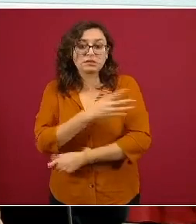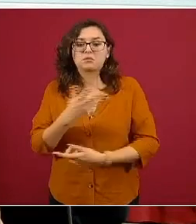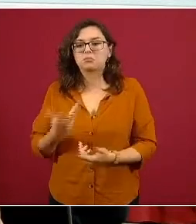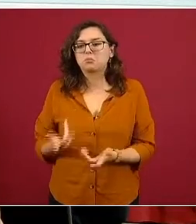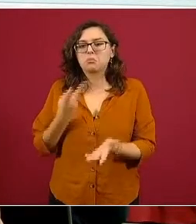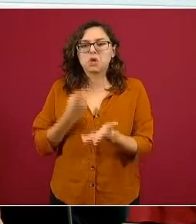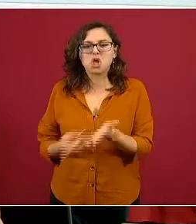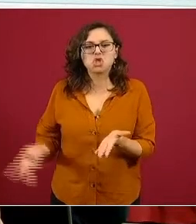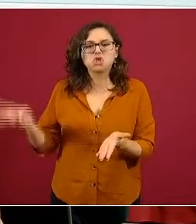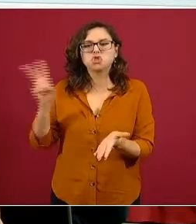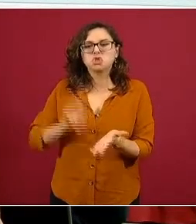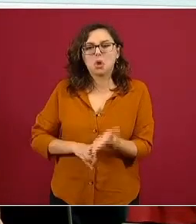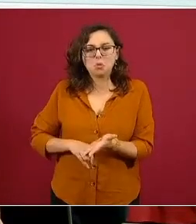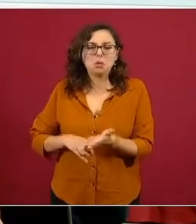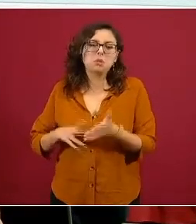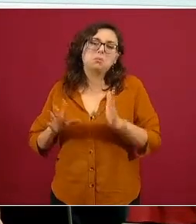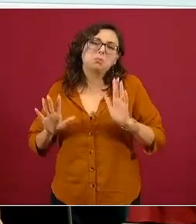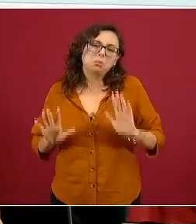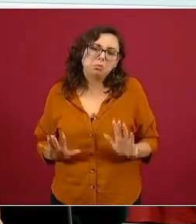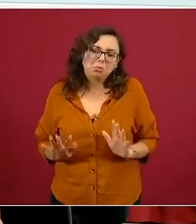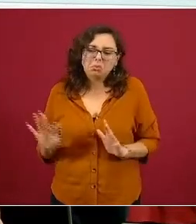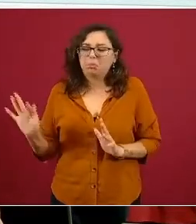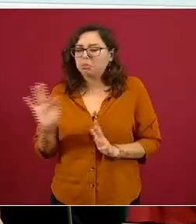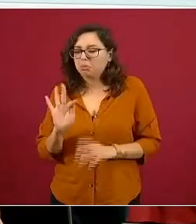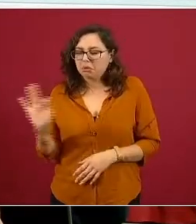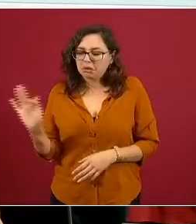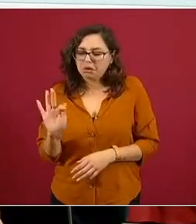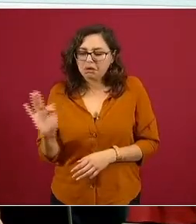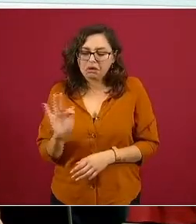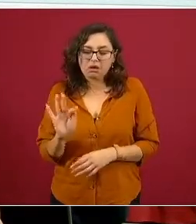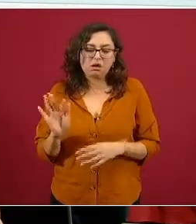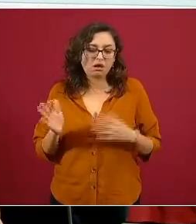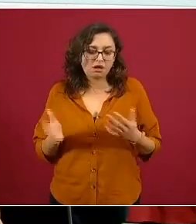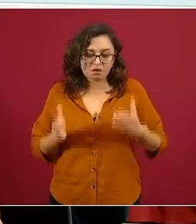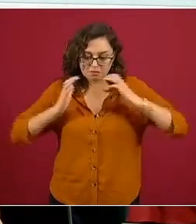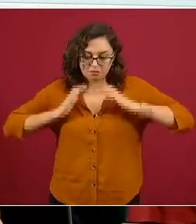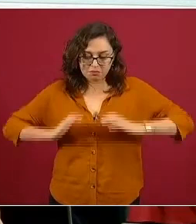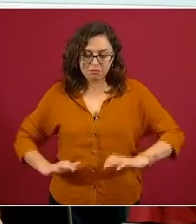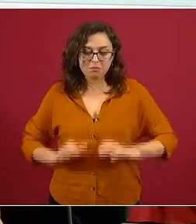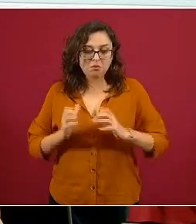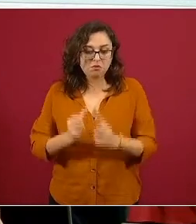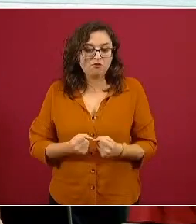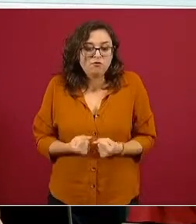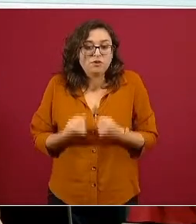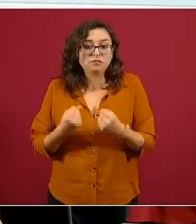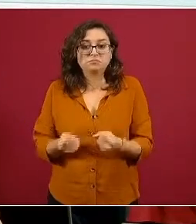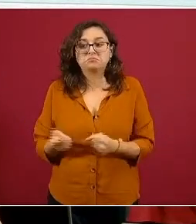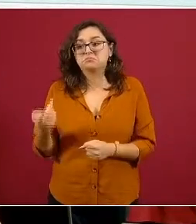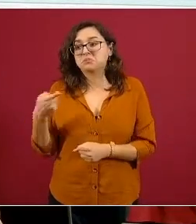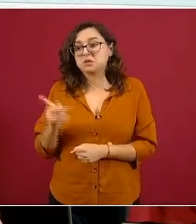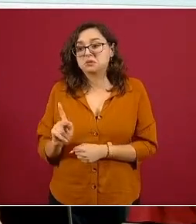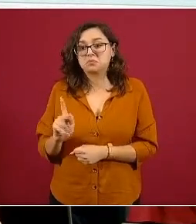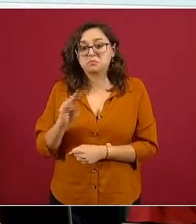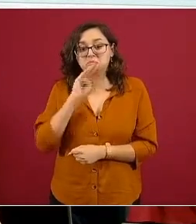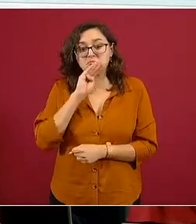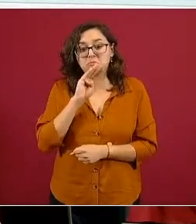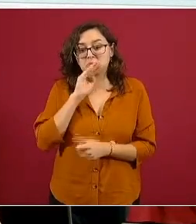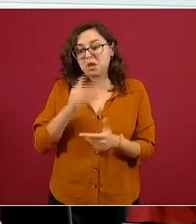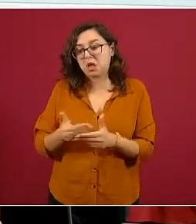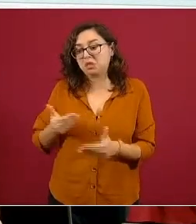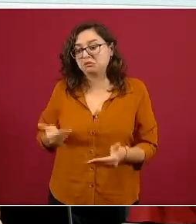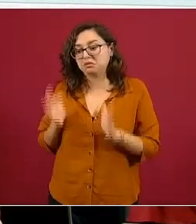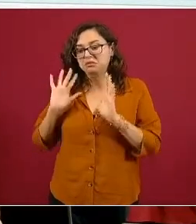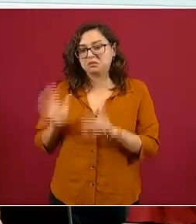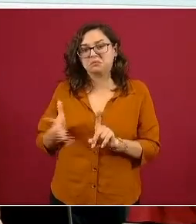Entonces, les vacunamos, sí, dándoles la probabilidad de que ellos solitos desencadenen anticuerpos, pero ¿qué tal si no? Porque la mamá le pasó